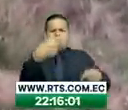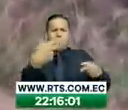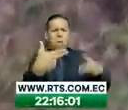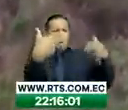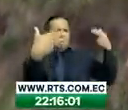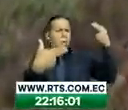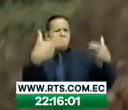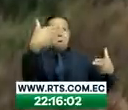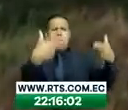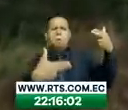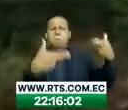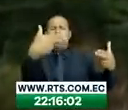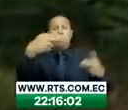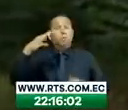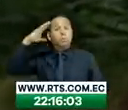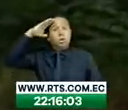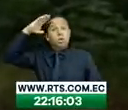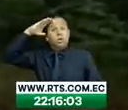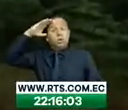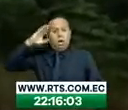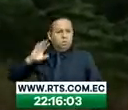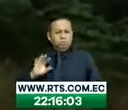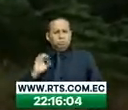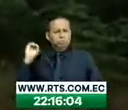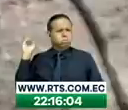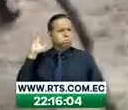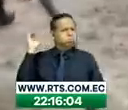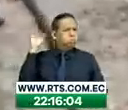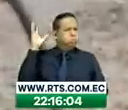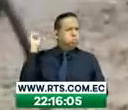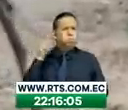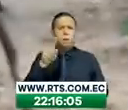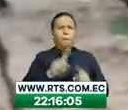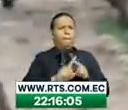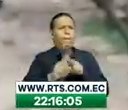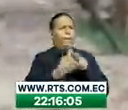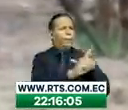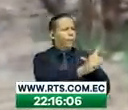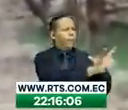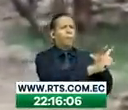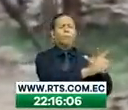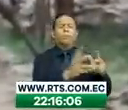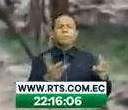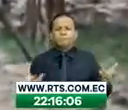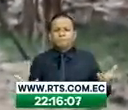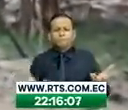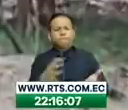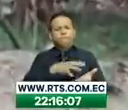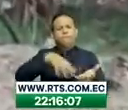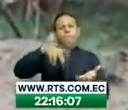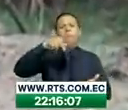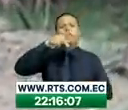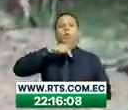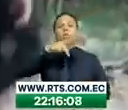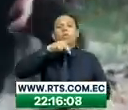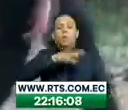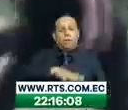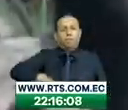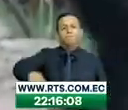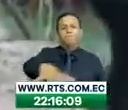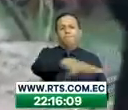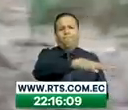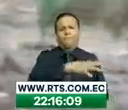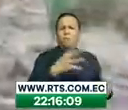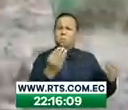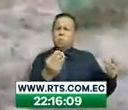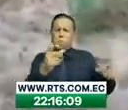cuando la policía llegó los pistoleros corrieron por todos lados minutos antes del barrio virgen de fátima del cantón portoviejo fue escenario en un